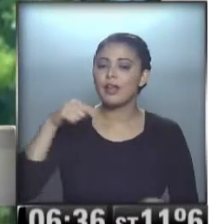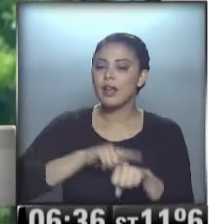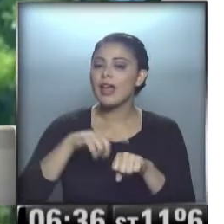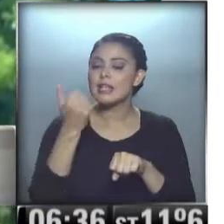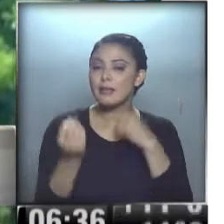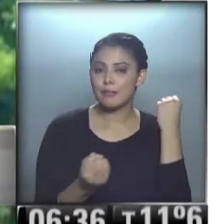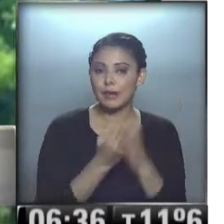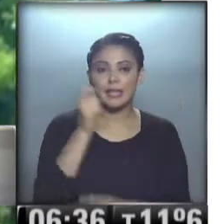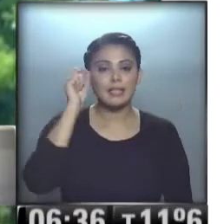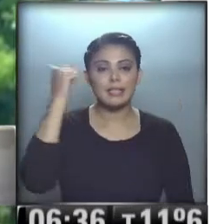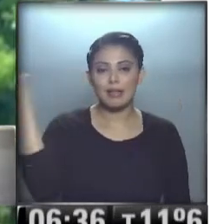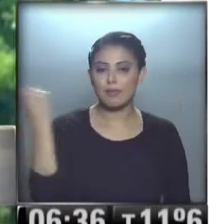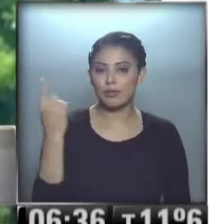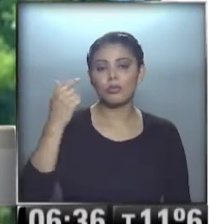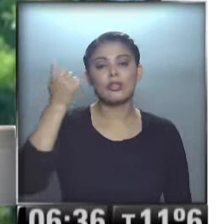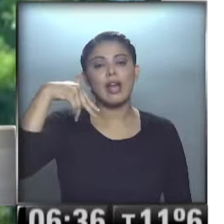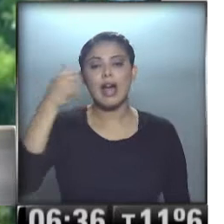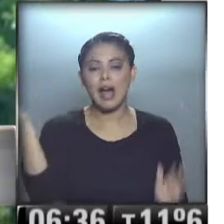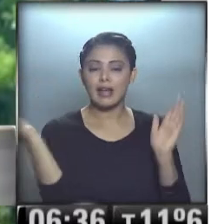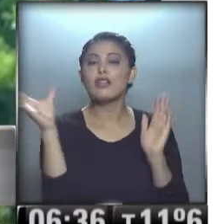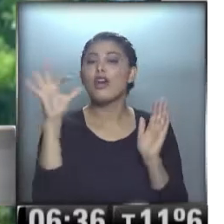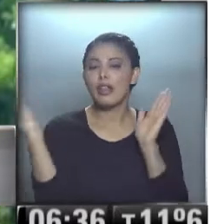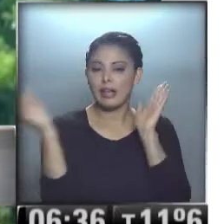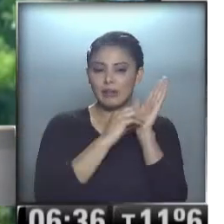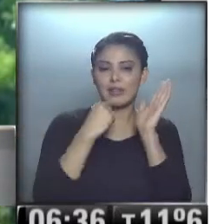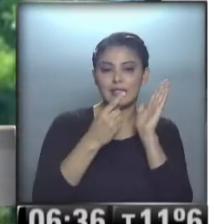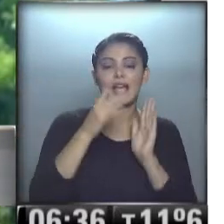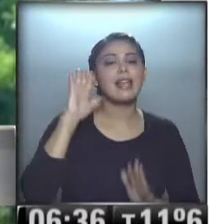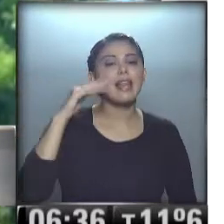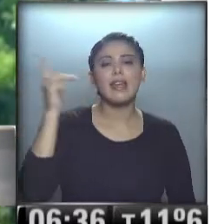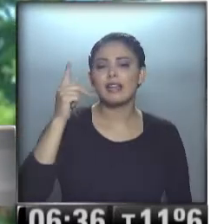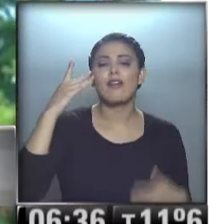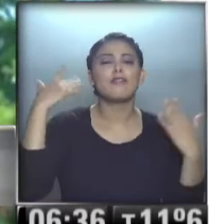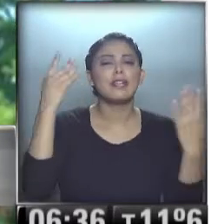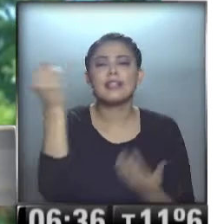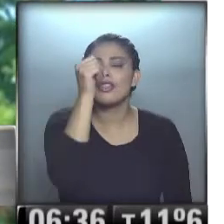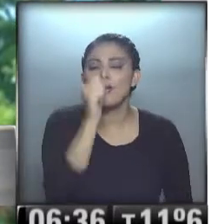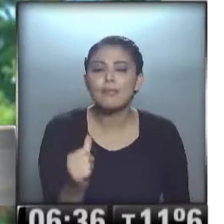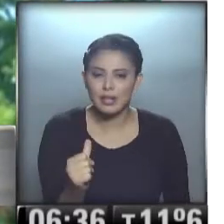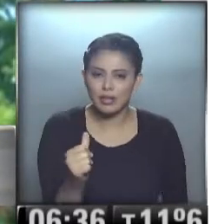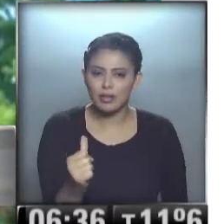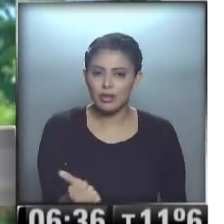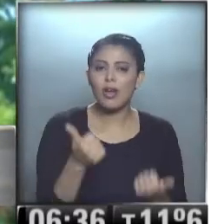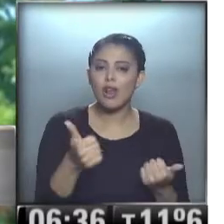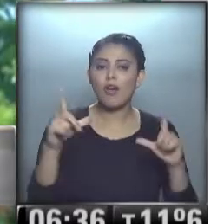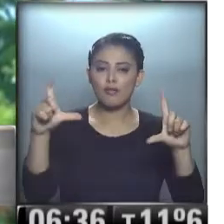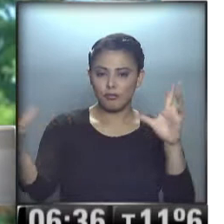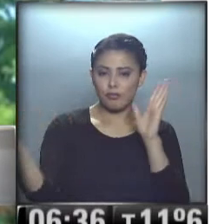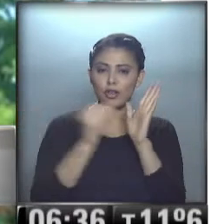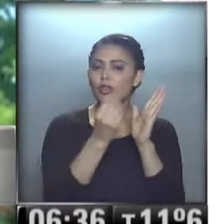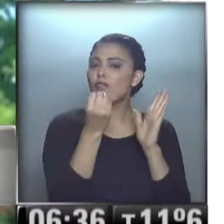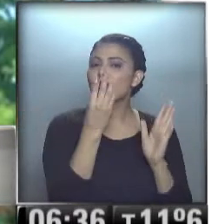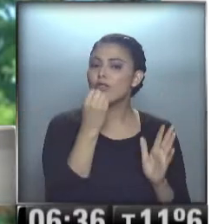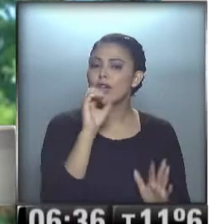de las 6. Ana María Ruiz nos escribe como todos los días, dice, Nadia y Karina, feliz fin de semana. Le mando esta foto de la flor